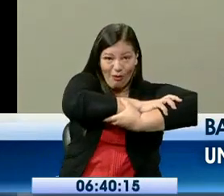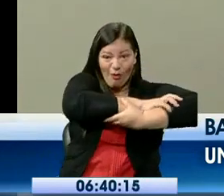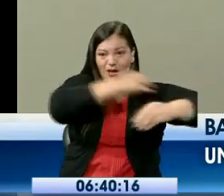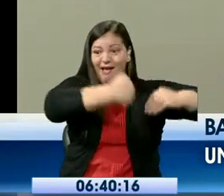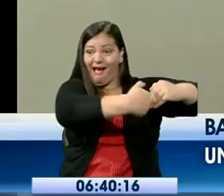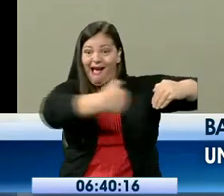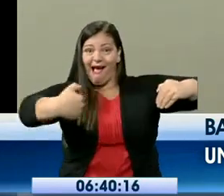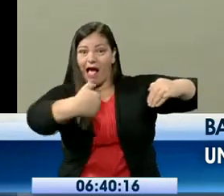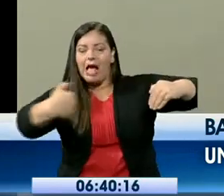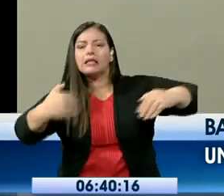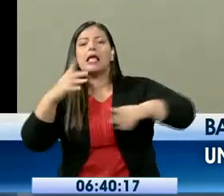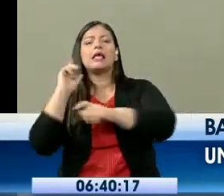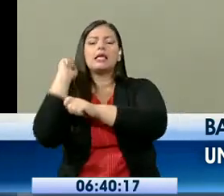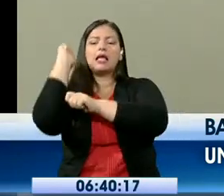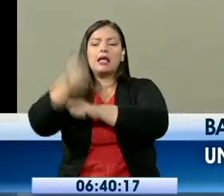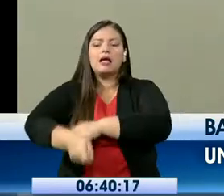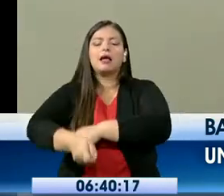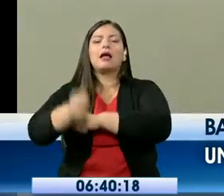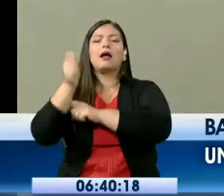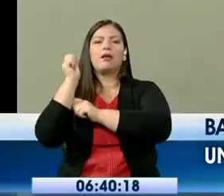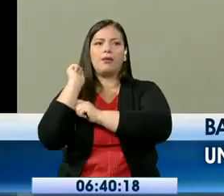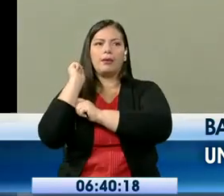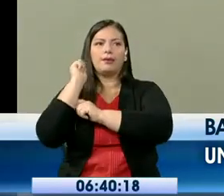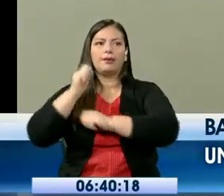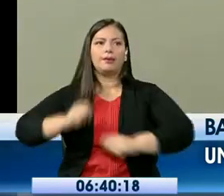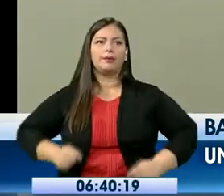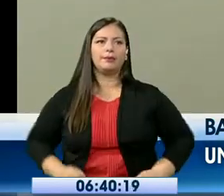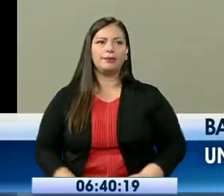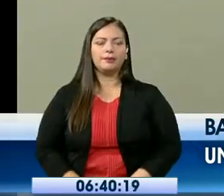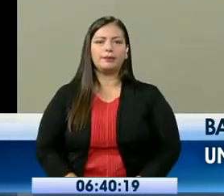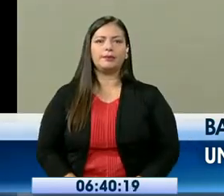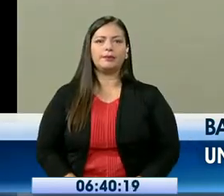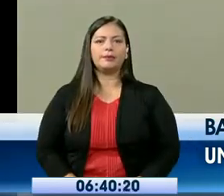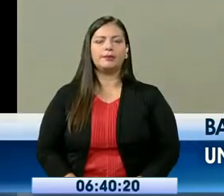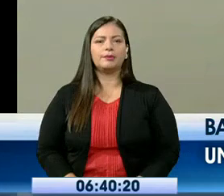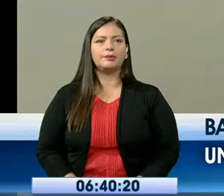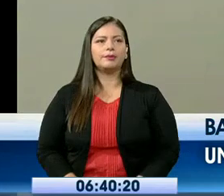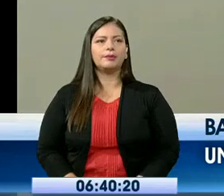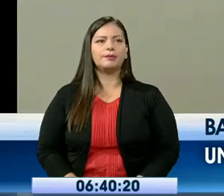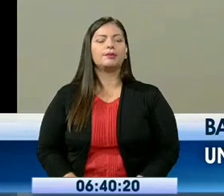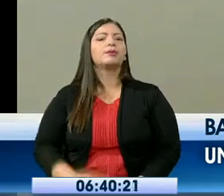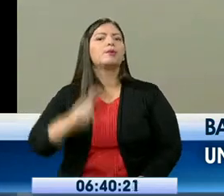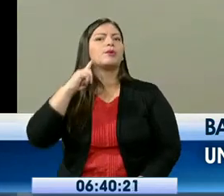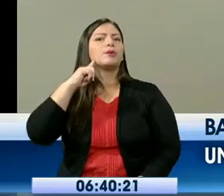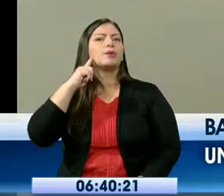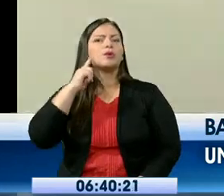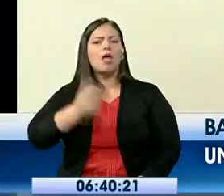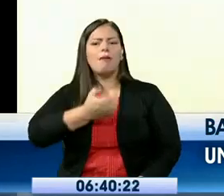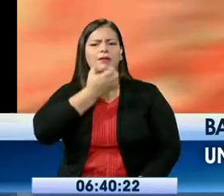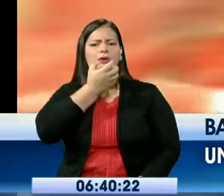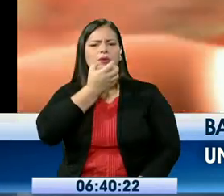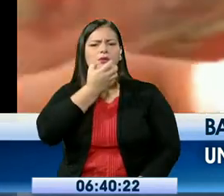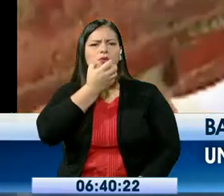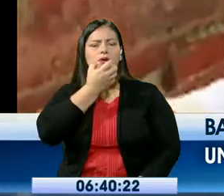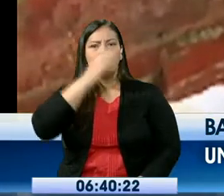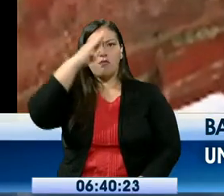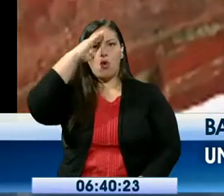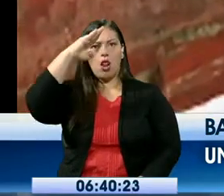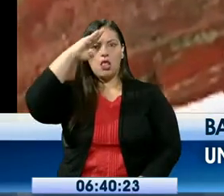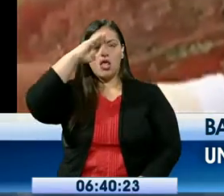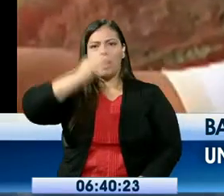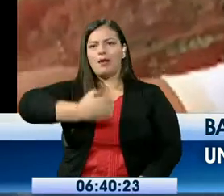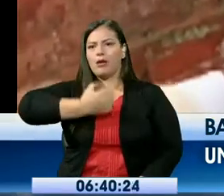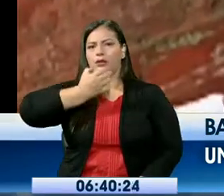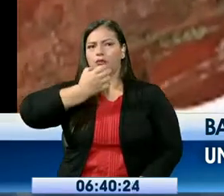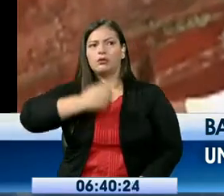No, prende el agua, es por el lado de la popa, se lo está llevando la corriente, usted no ve capitán. Estaba de proa así, en